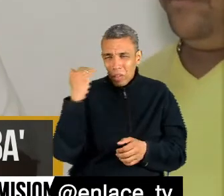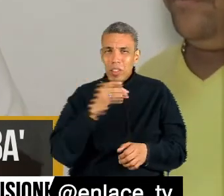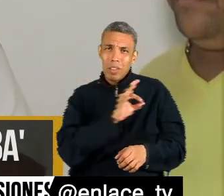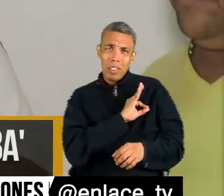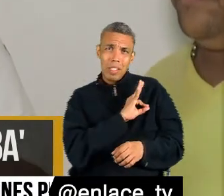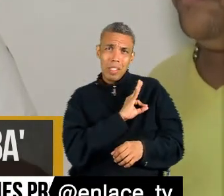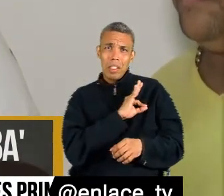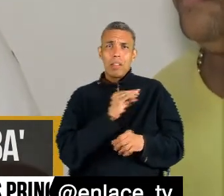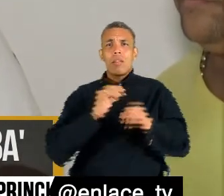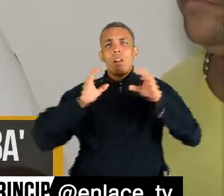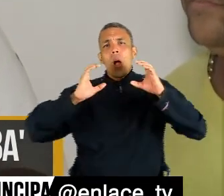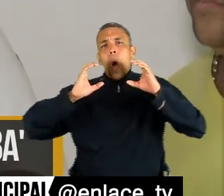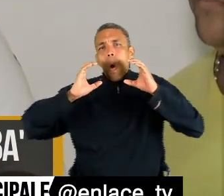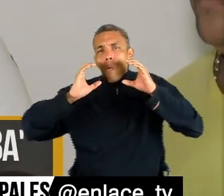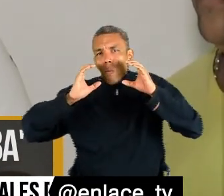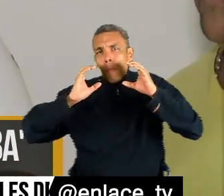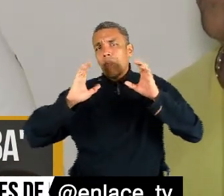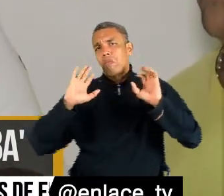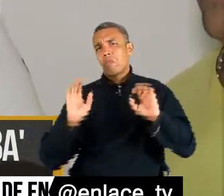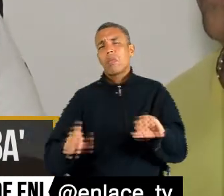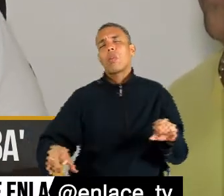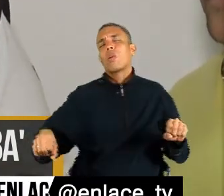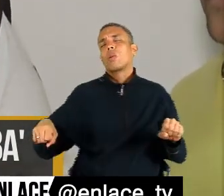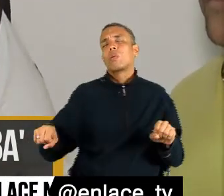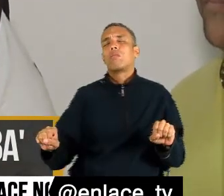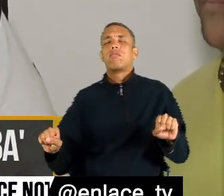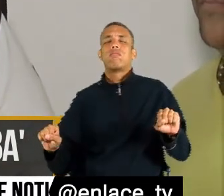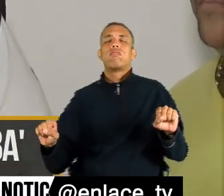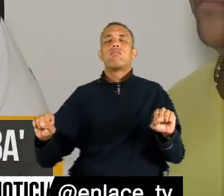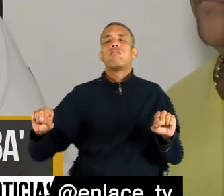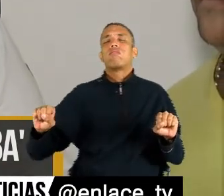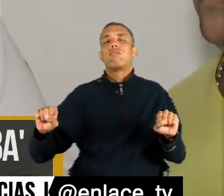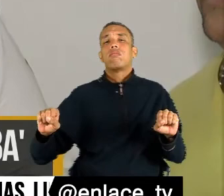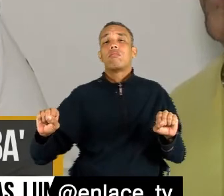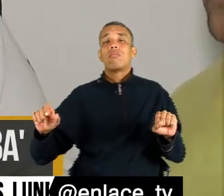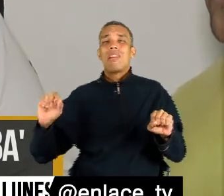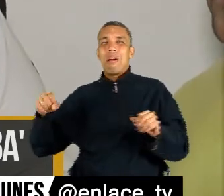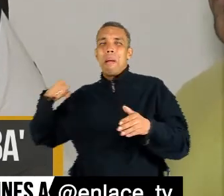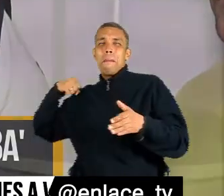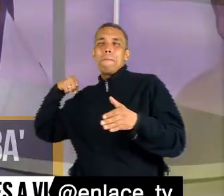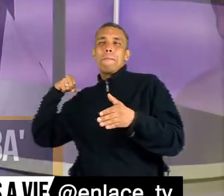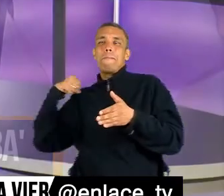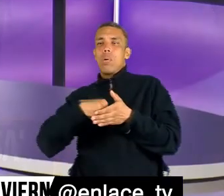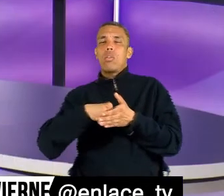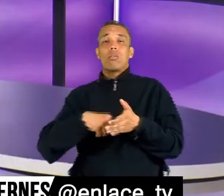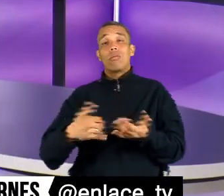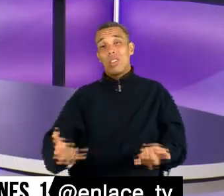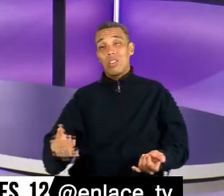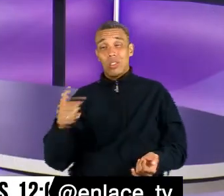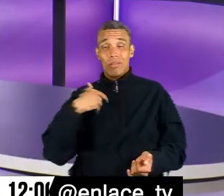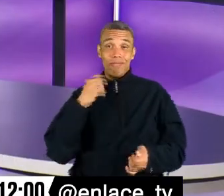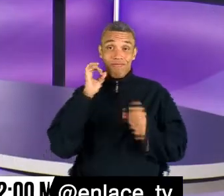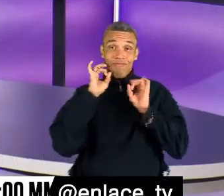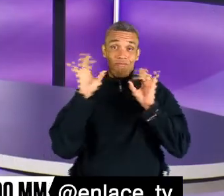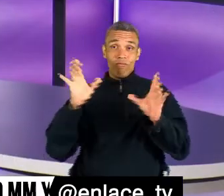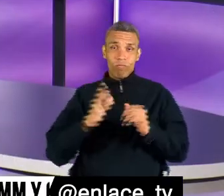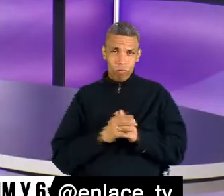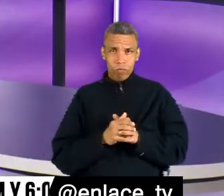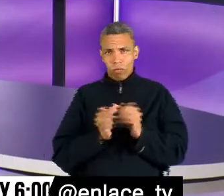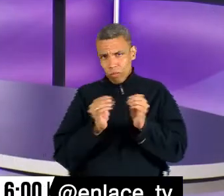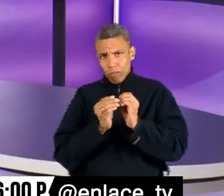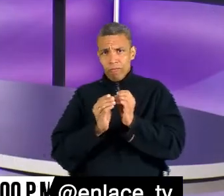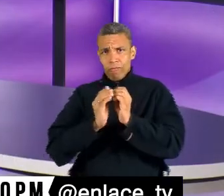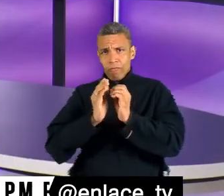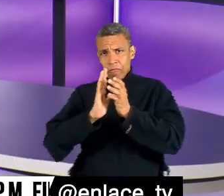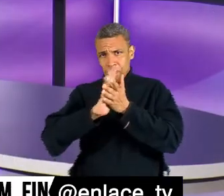una hamburguesa y una moto fantasma, se lo llevó por delante con las consecuencias que hoy comentamos aquí. Continúen ustedes con más noticias en estudios. Muy